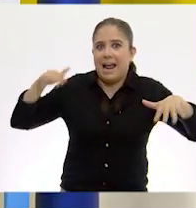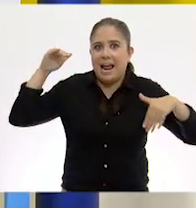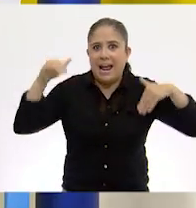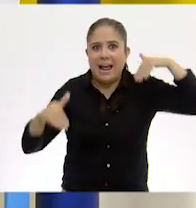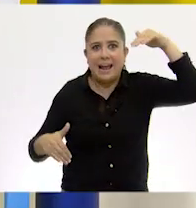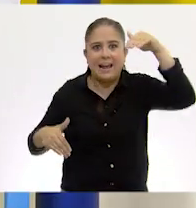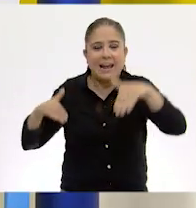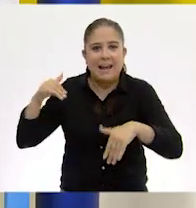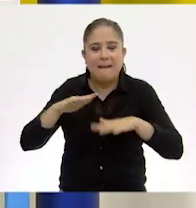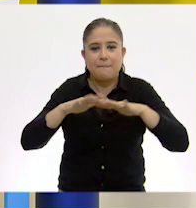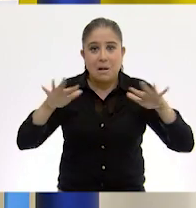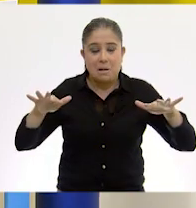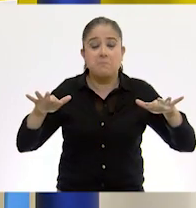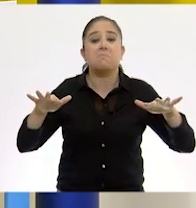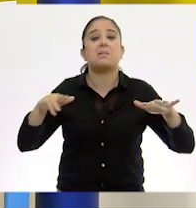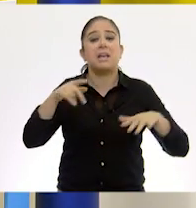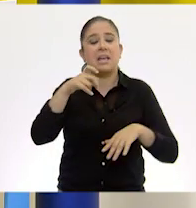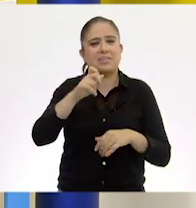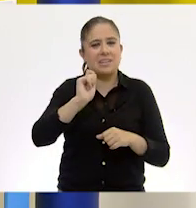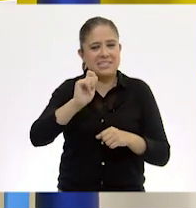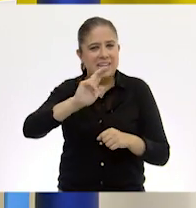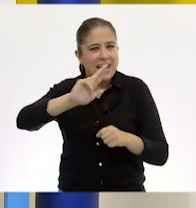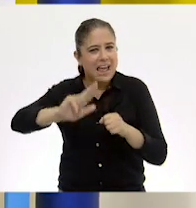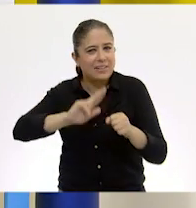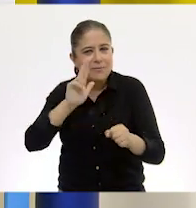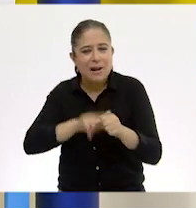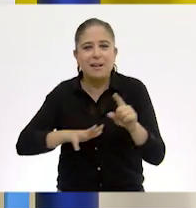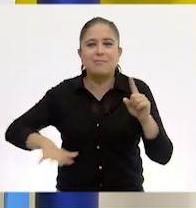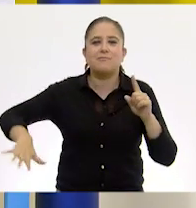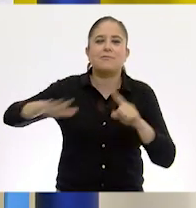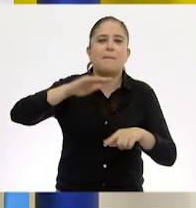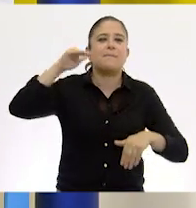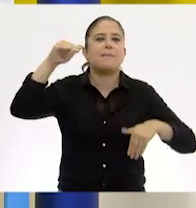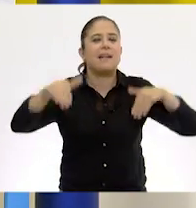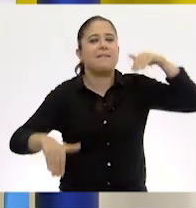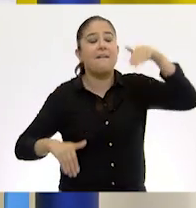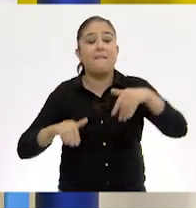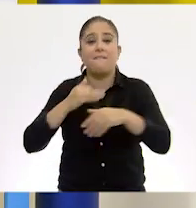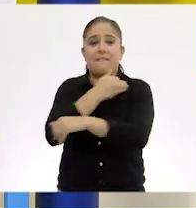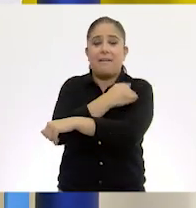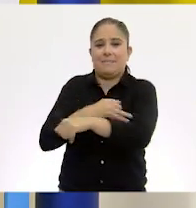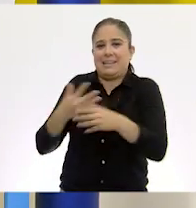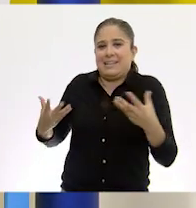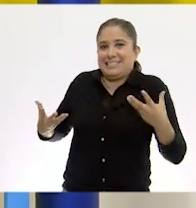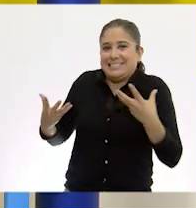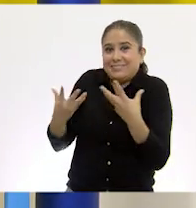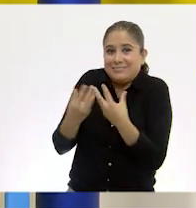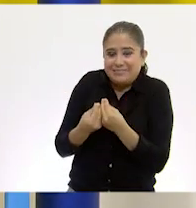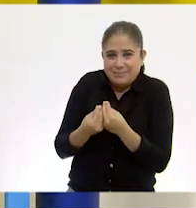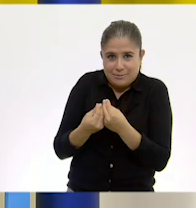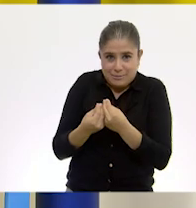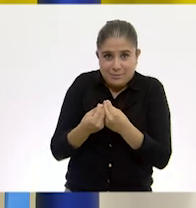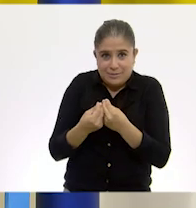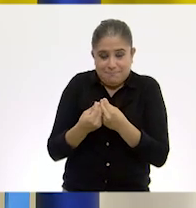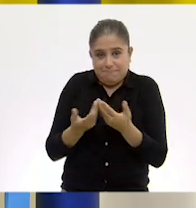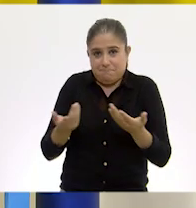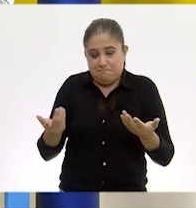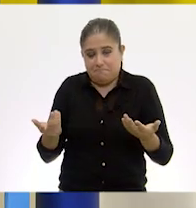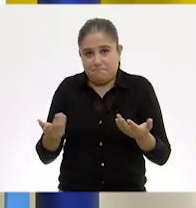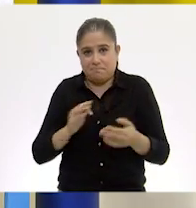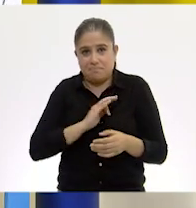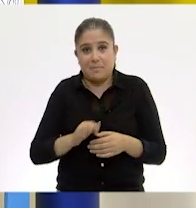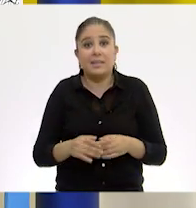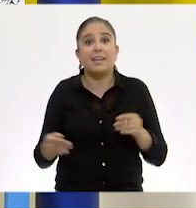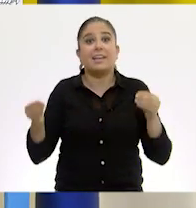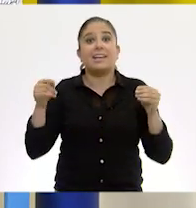un momento muy natural, estar disfrutando la playa con la familia. Cierto. ¿Y nos puedes mostrar? Claro. Y bueno,